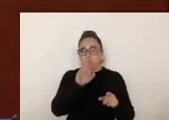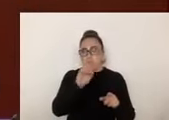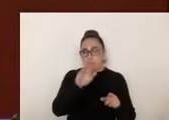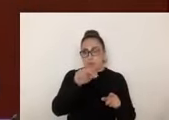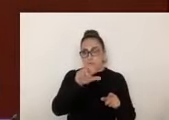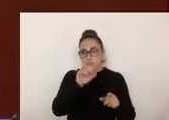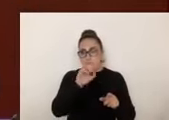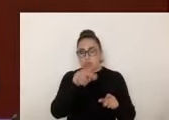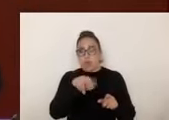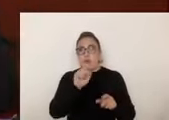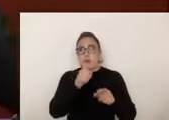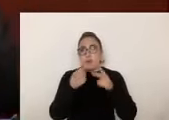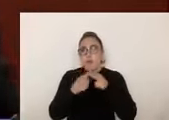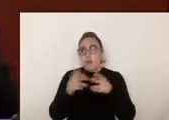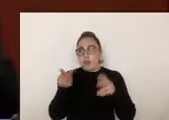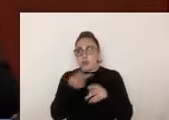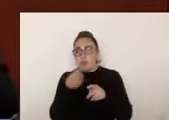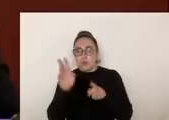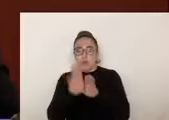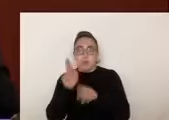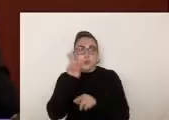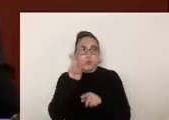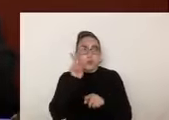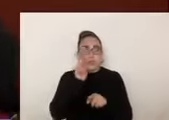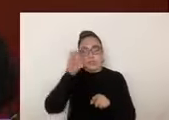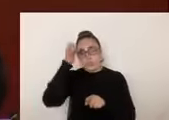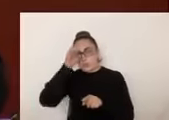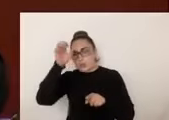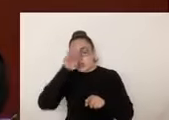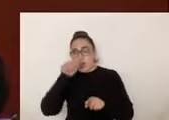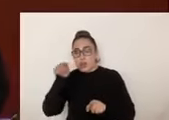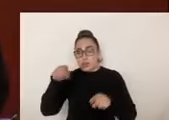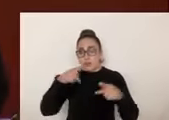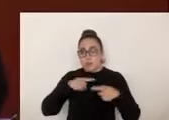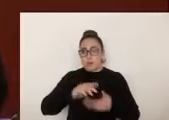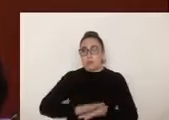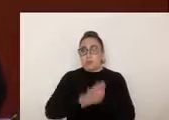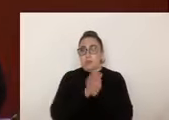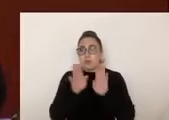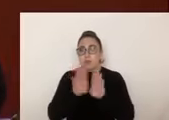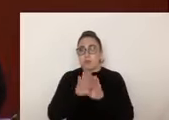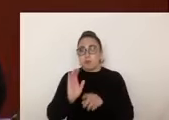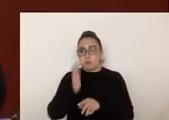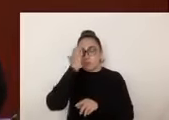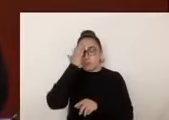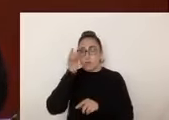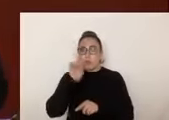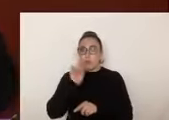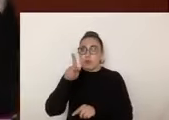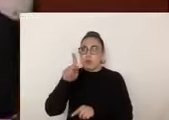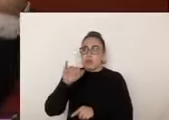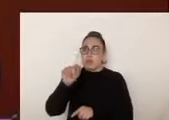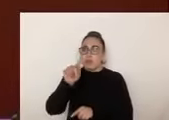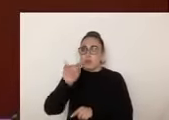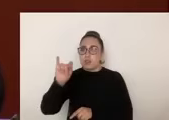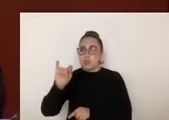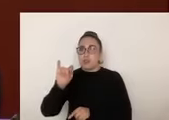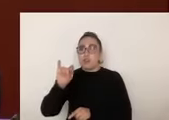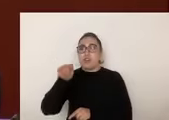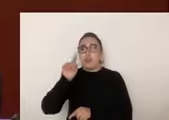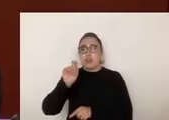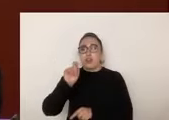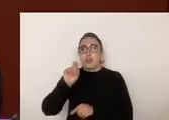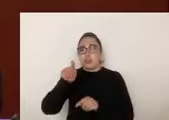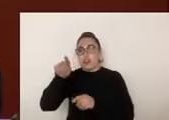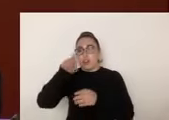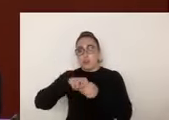empírico en derecho penal. Y él se hizo famoso, en primer lugar, por el caso de Kitty Genovese, que es esta mujer que violan en un patio de manzana en Nueva